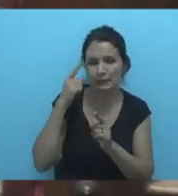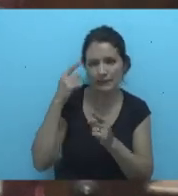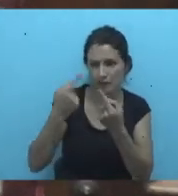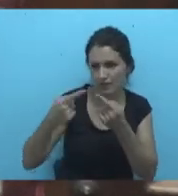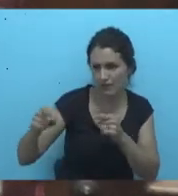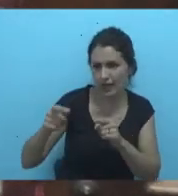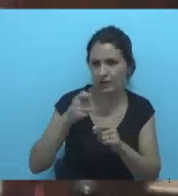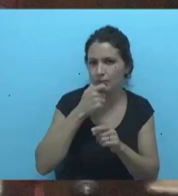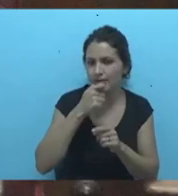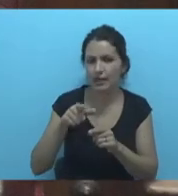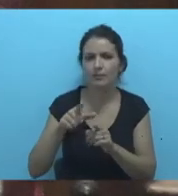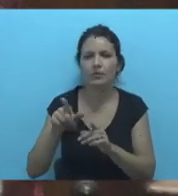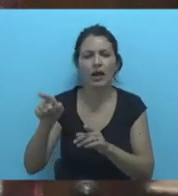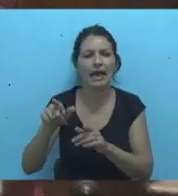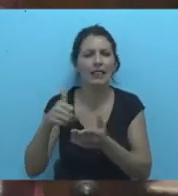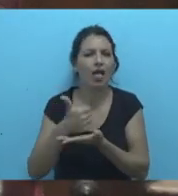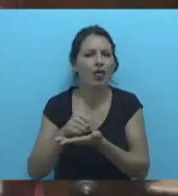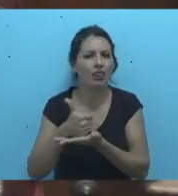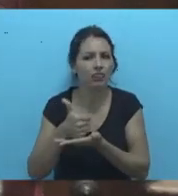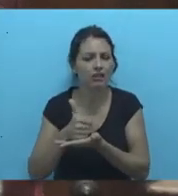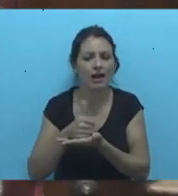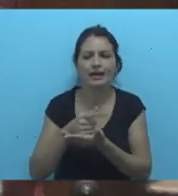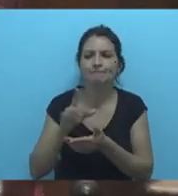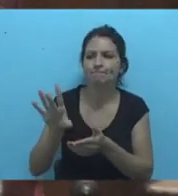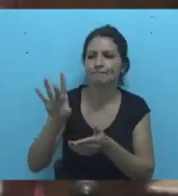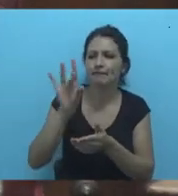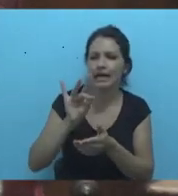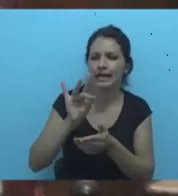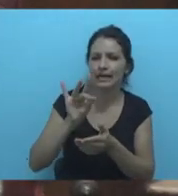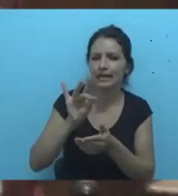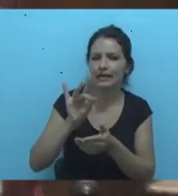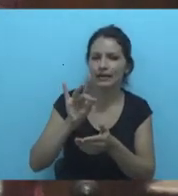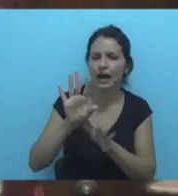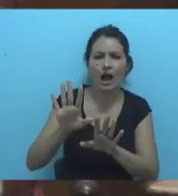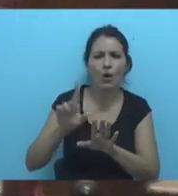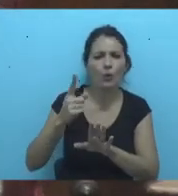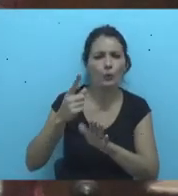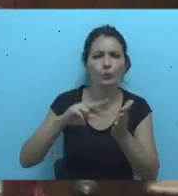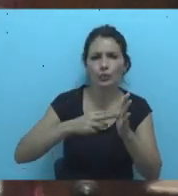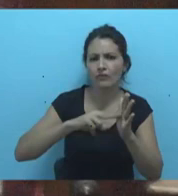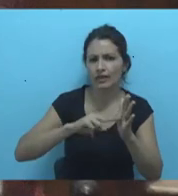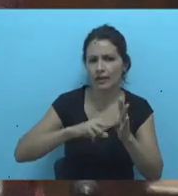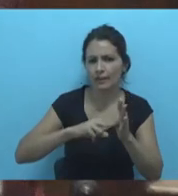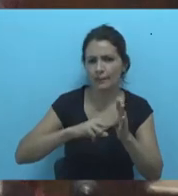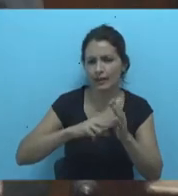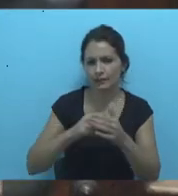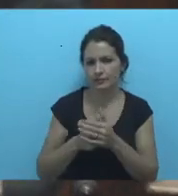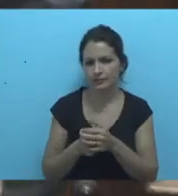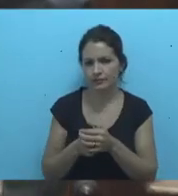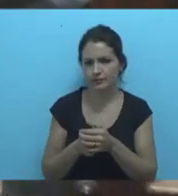todo en la mora que él había tenido en la definición del incidente que había abierto con la presentación que en su